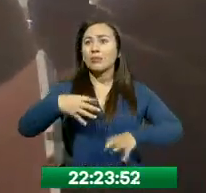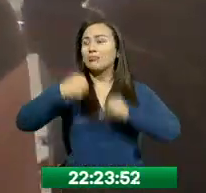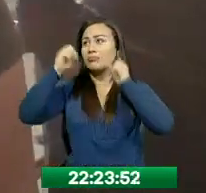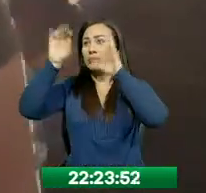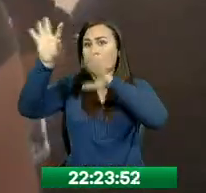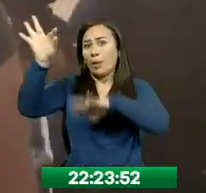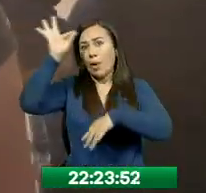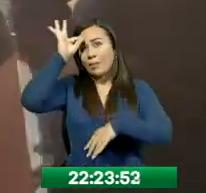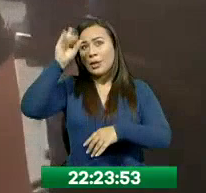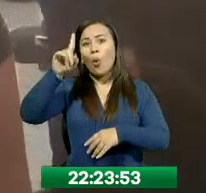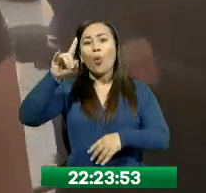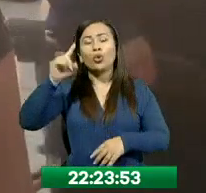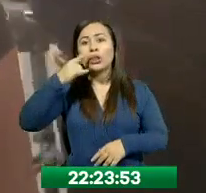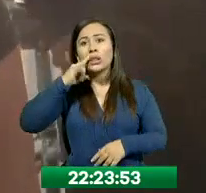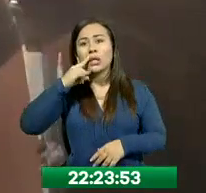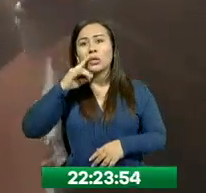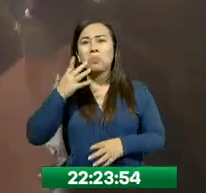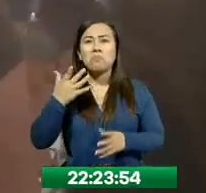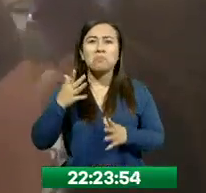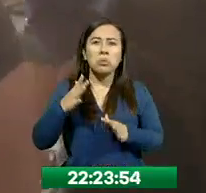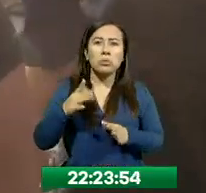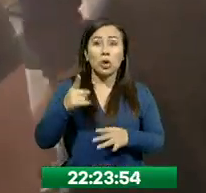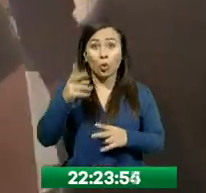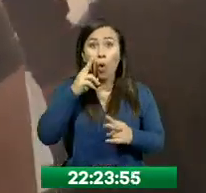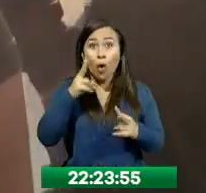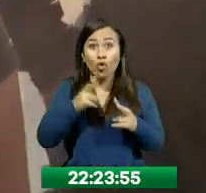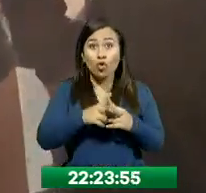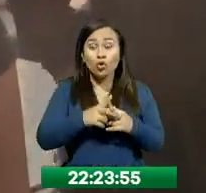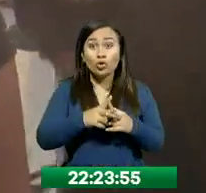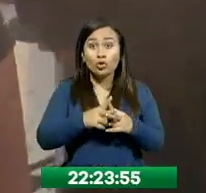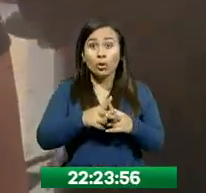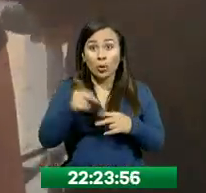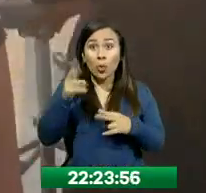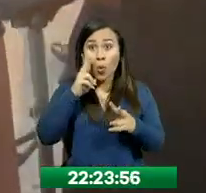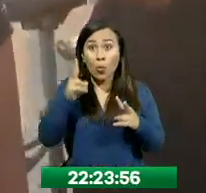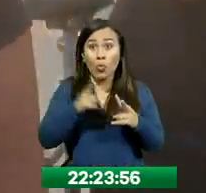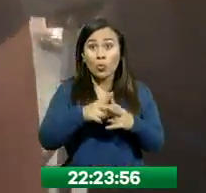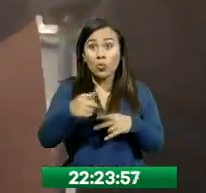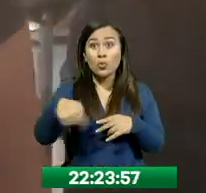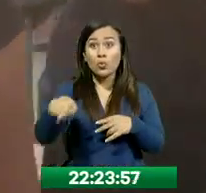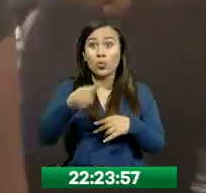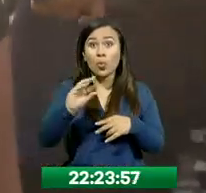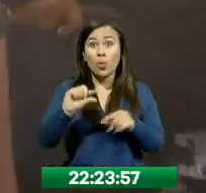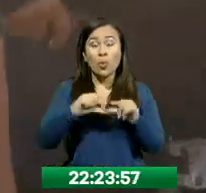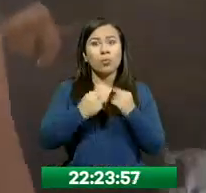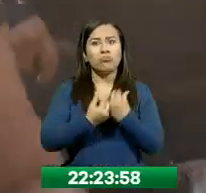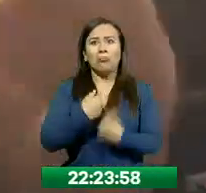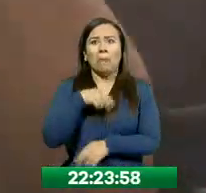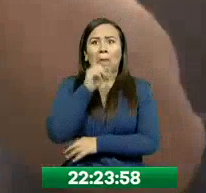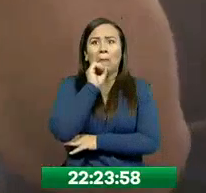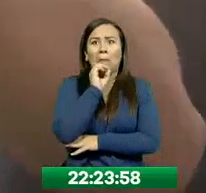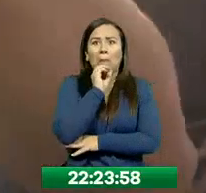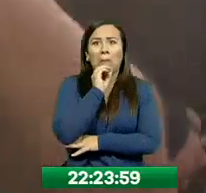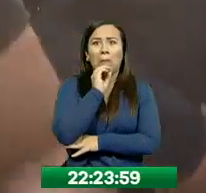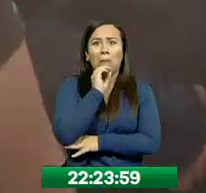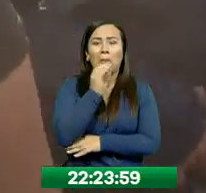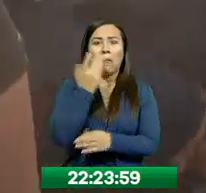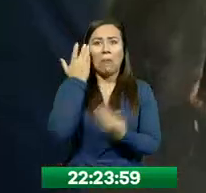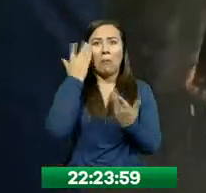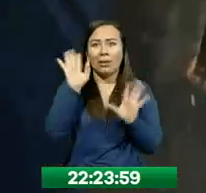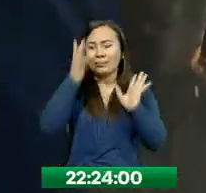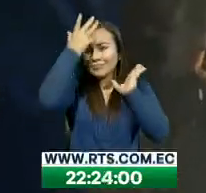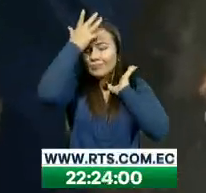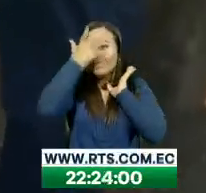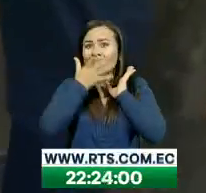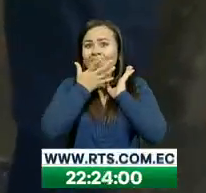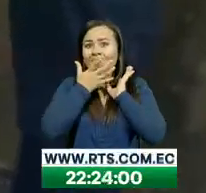edad. Tendrá. ¿Tiene conocimiento que los conocían a ellos? No lo conocían porque venían tapada la cara.